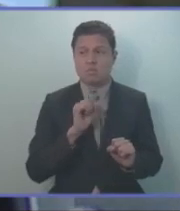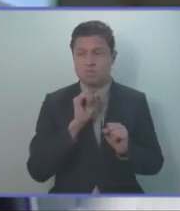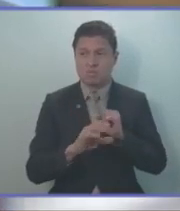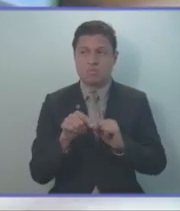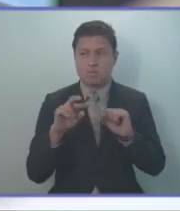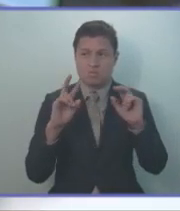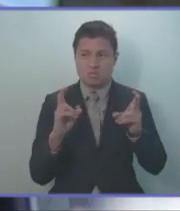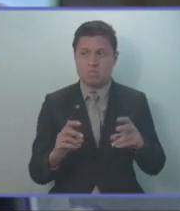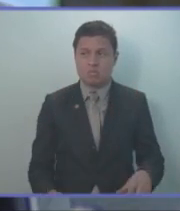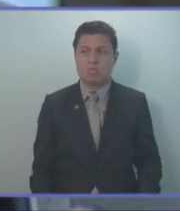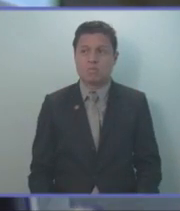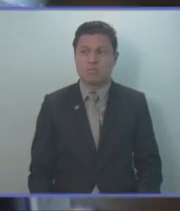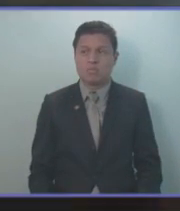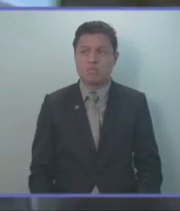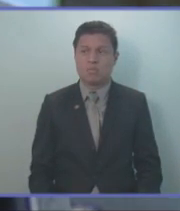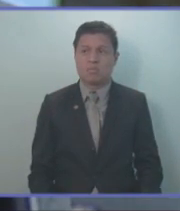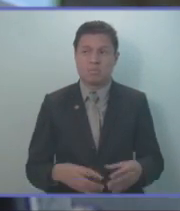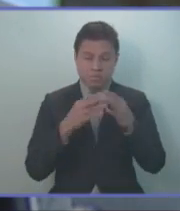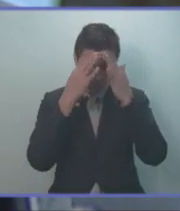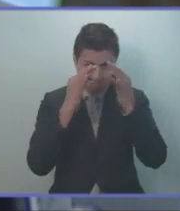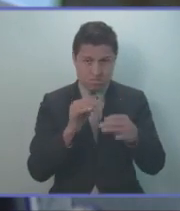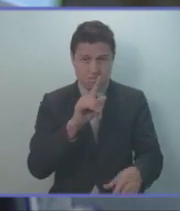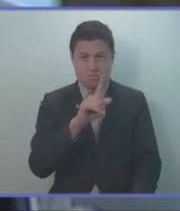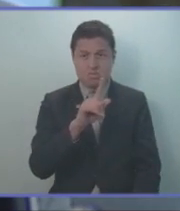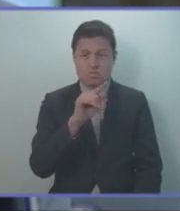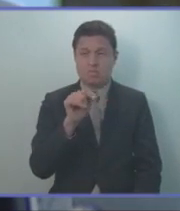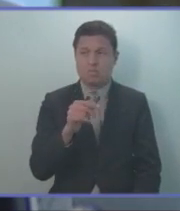al respecto. Dictamen número